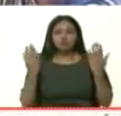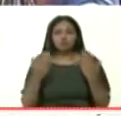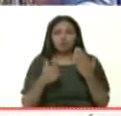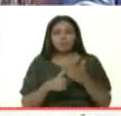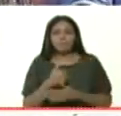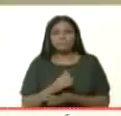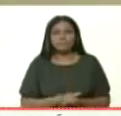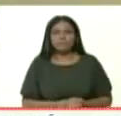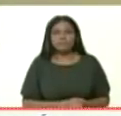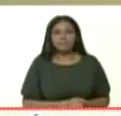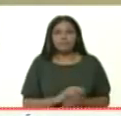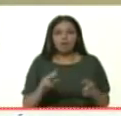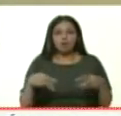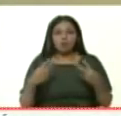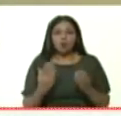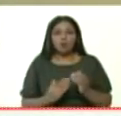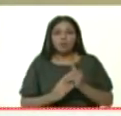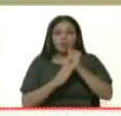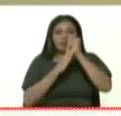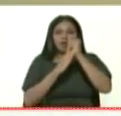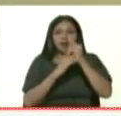Que surja el nuevo liderazgo,